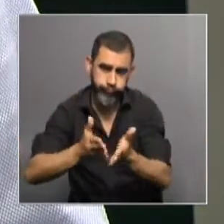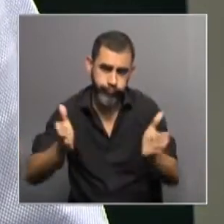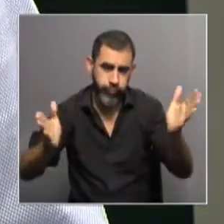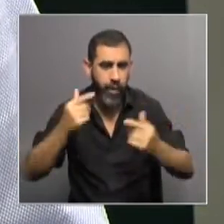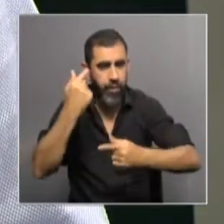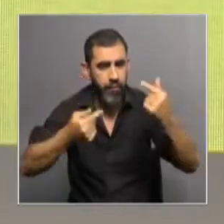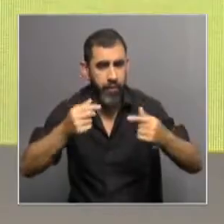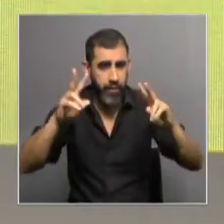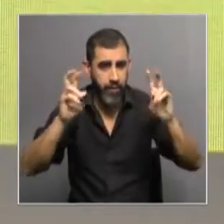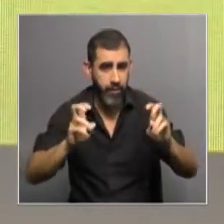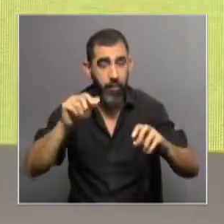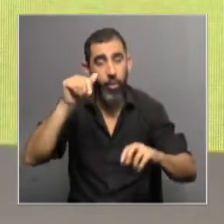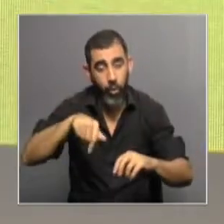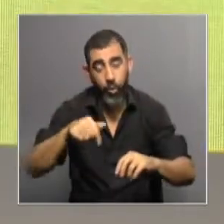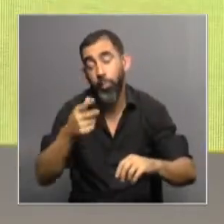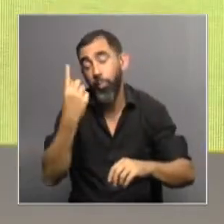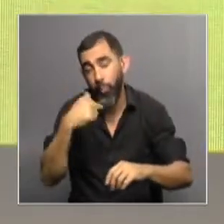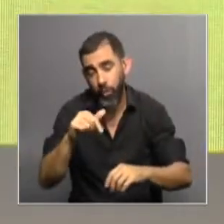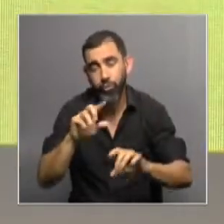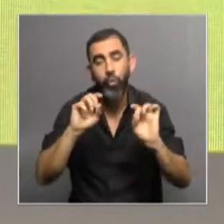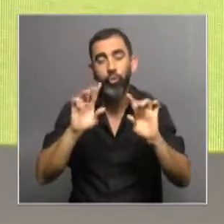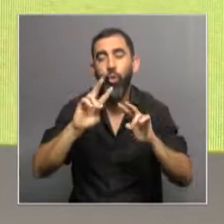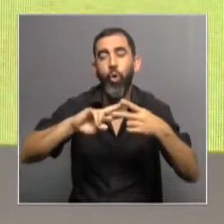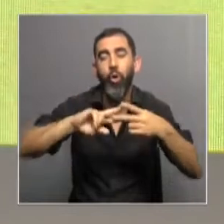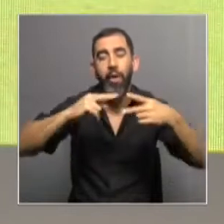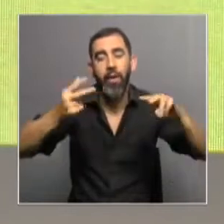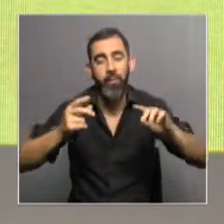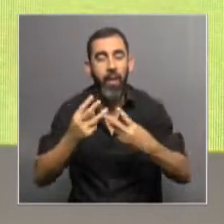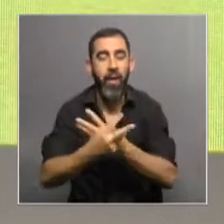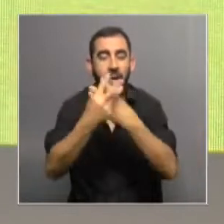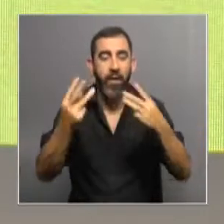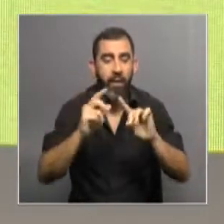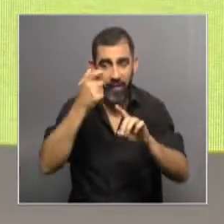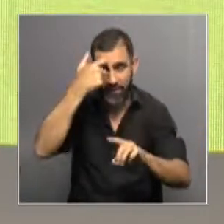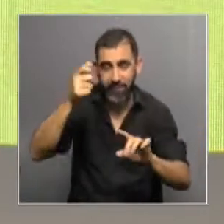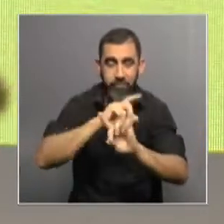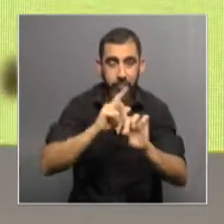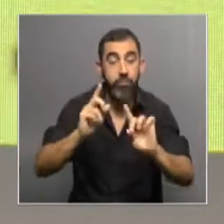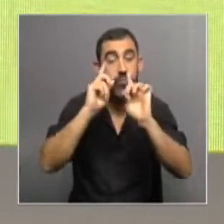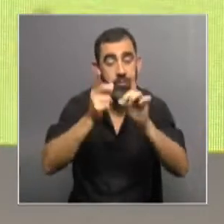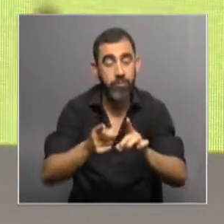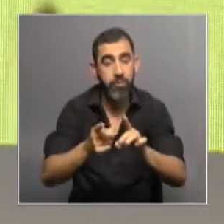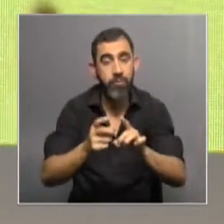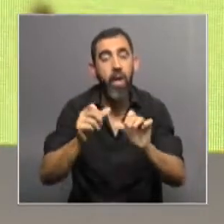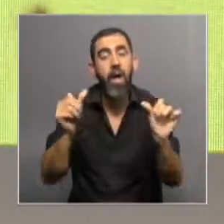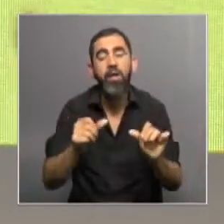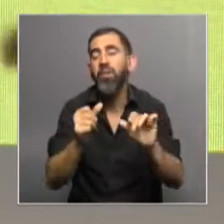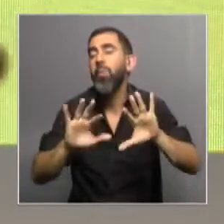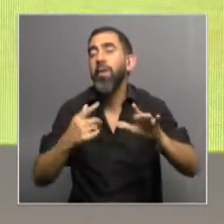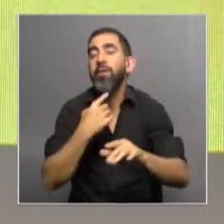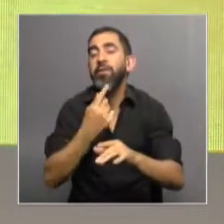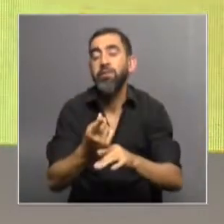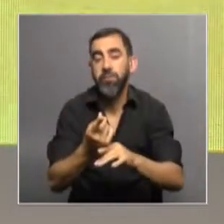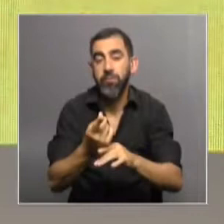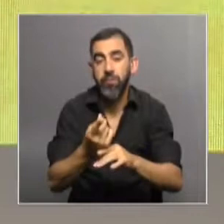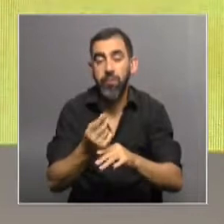temas. Es verdad. Hoy por eso vamos a hablar no solamente de la genética y la genómica como ciencia en sí misma, sino la aplicación de esa ciencia en